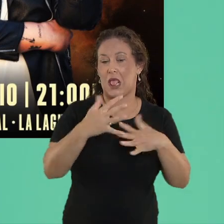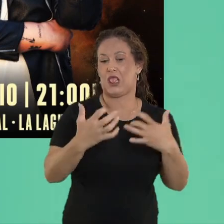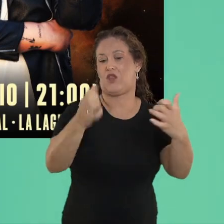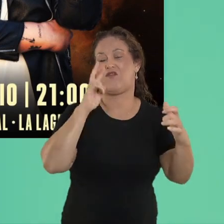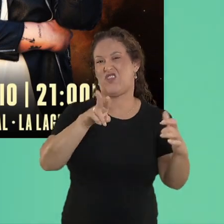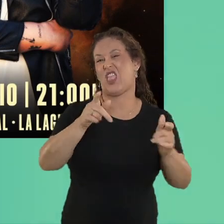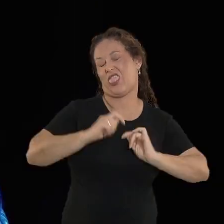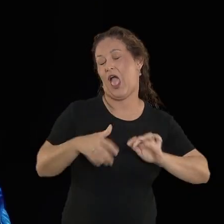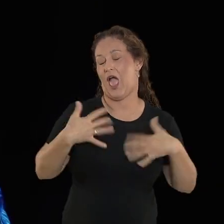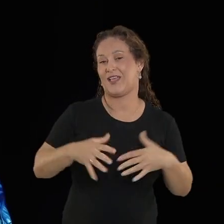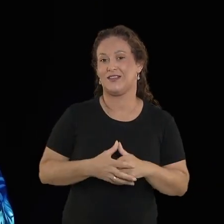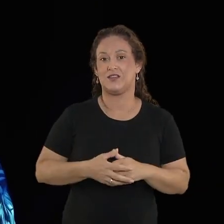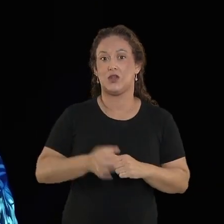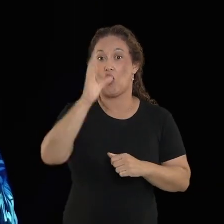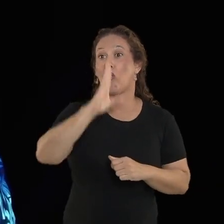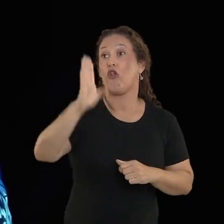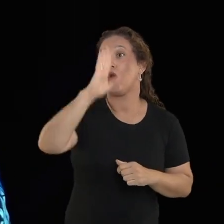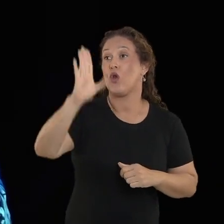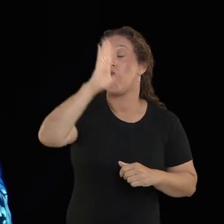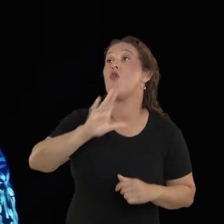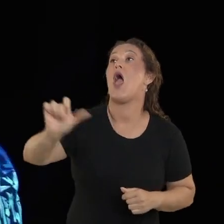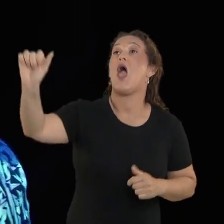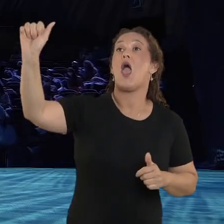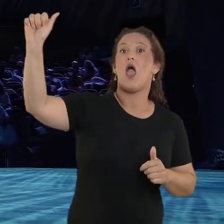alegra. ¡Luna, luna, luna!